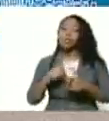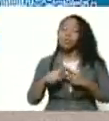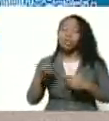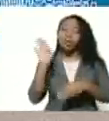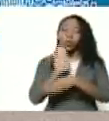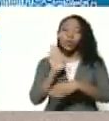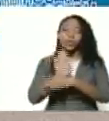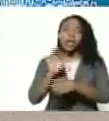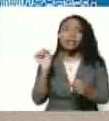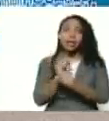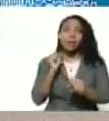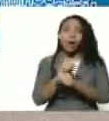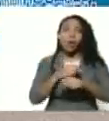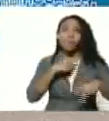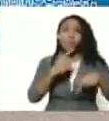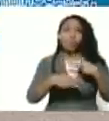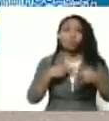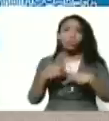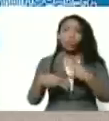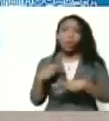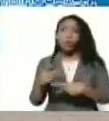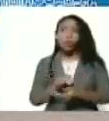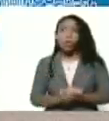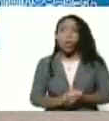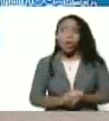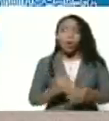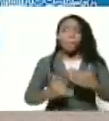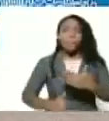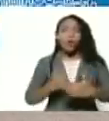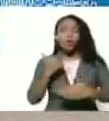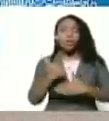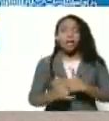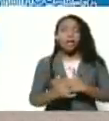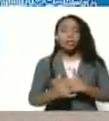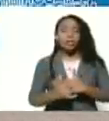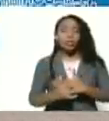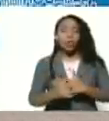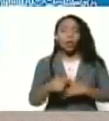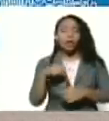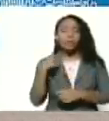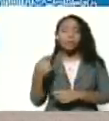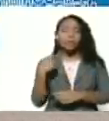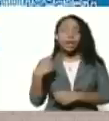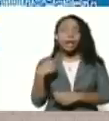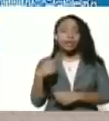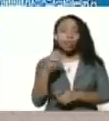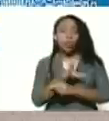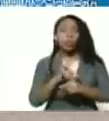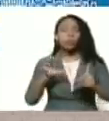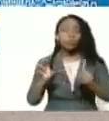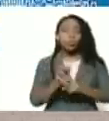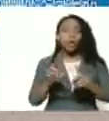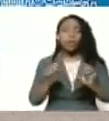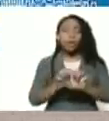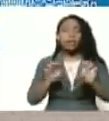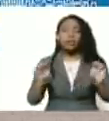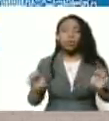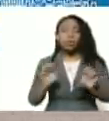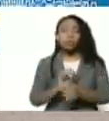cuidar el trabajo productivo, los proyectos productivos, el ingreso, la cultura, la